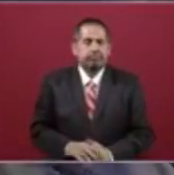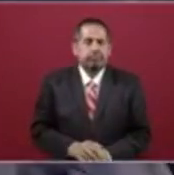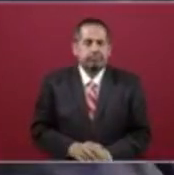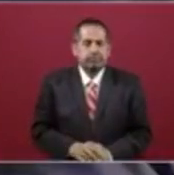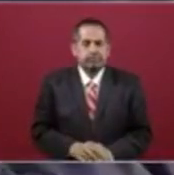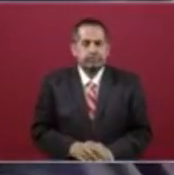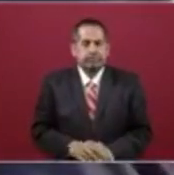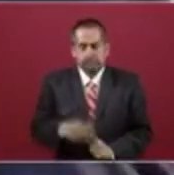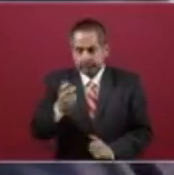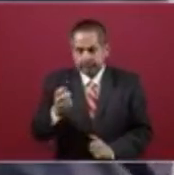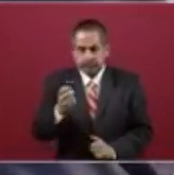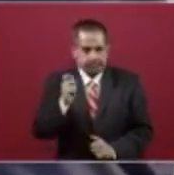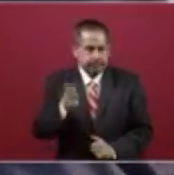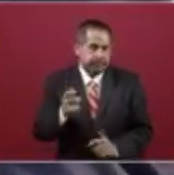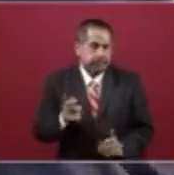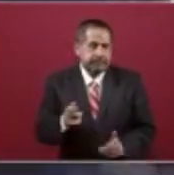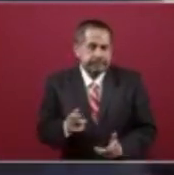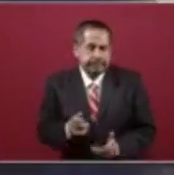Entonces, sí,